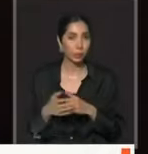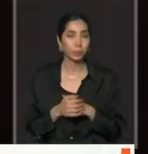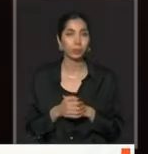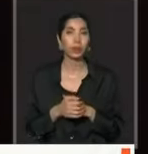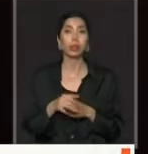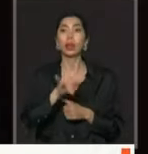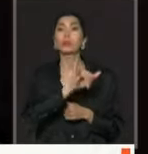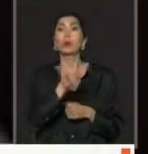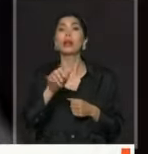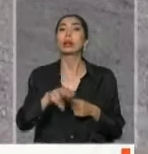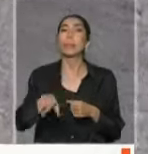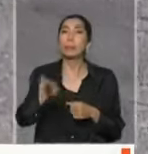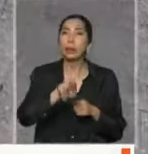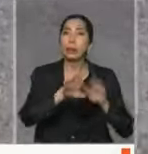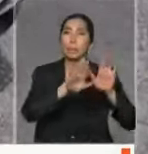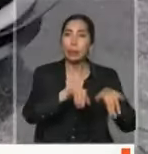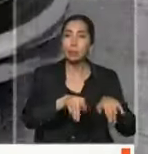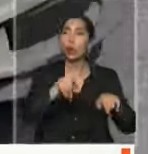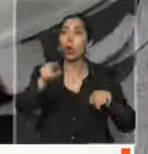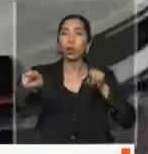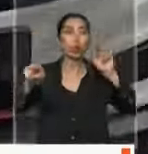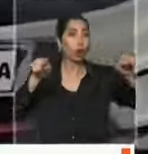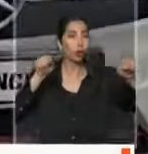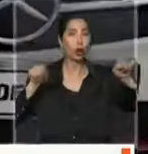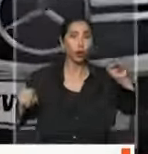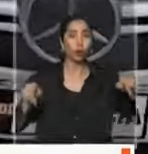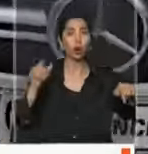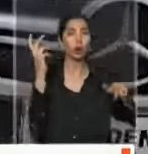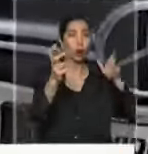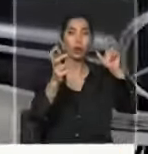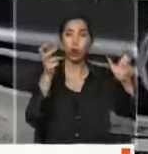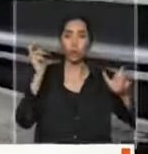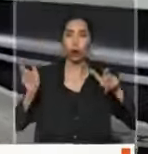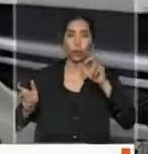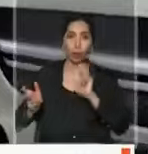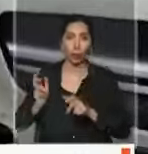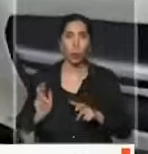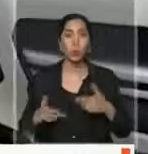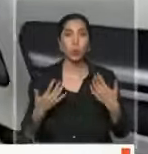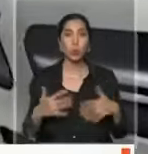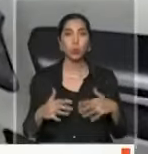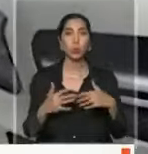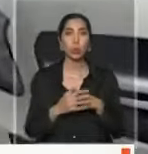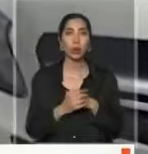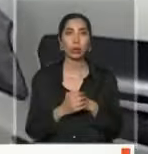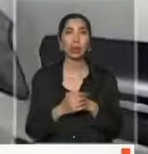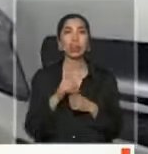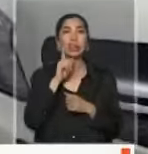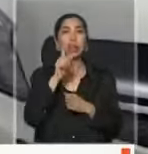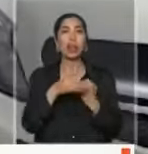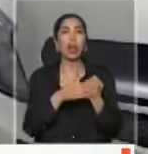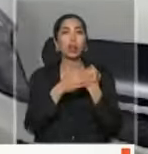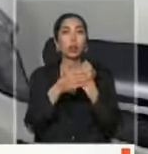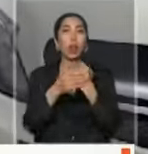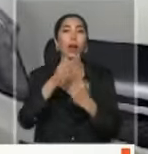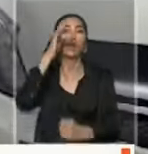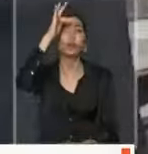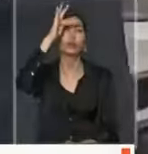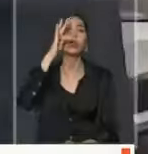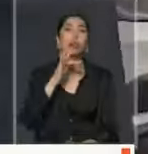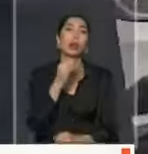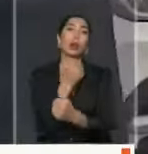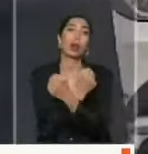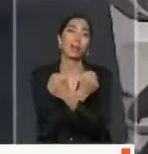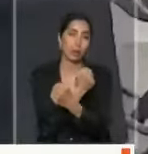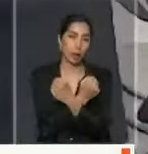par de veces, fueron decenas, un mecanismo que urdieron con una ayuda especial, la de un funcionario de Carabineros, hoy dado de